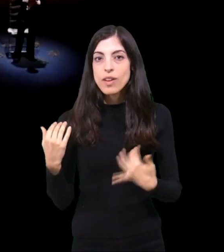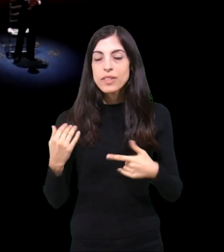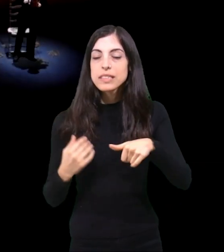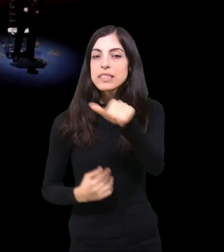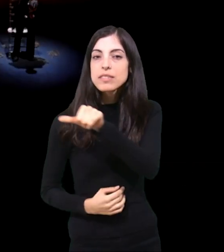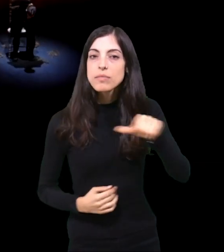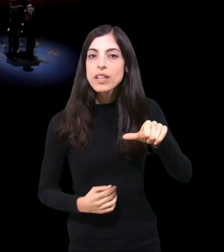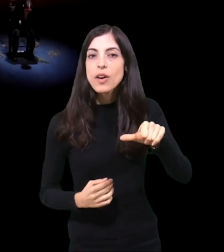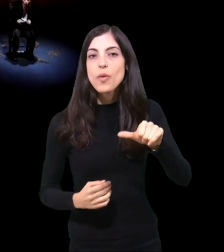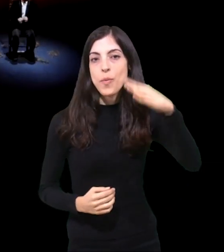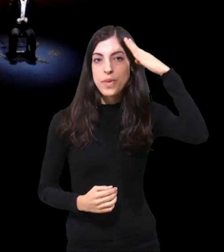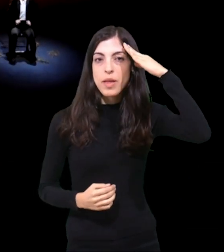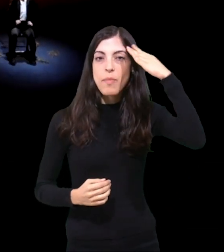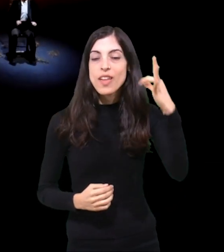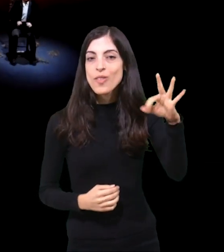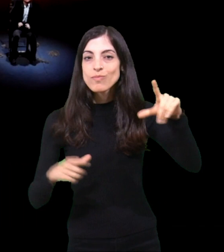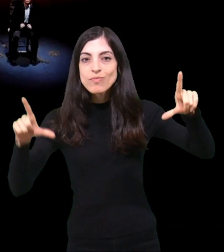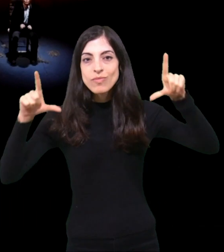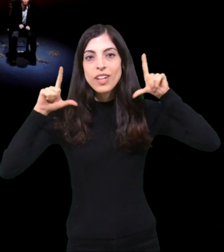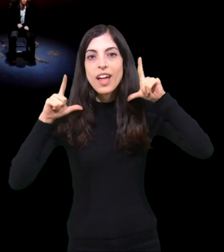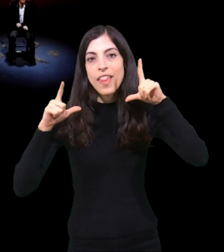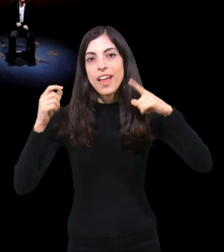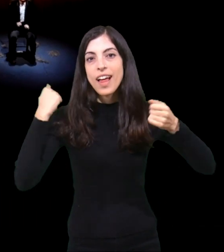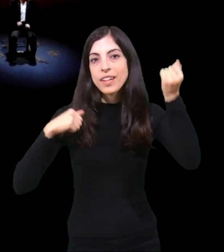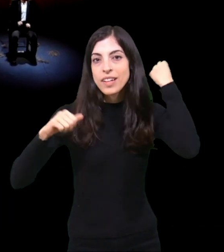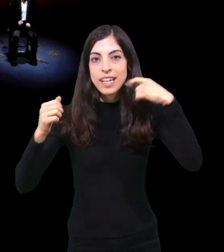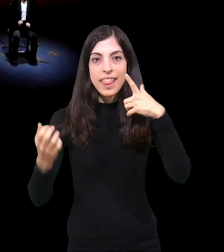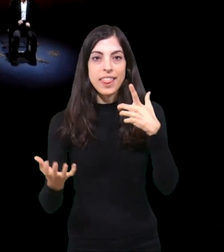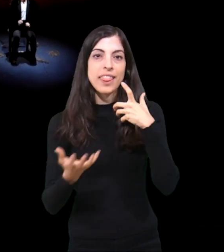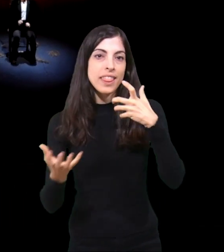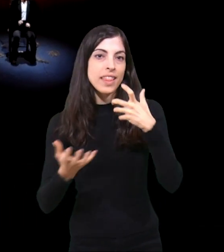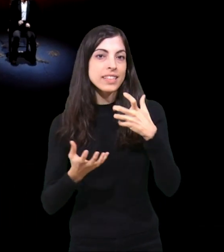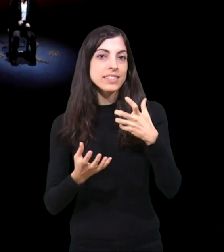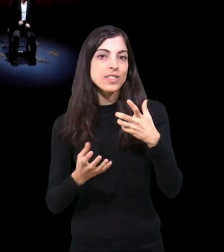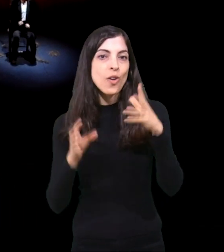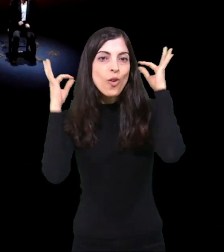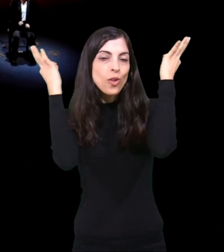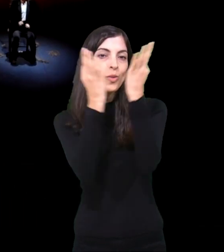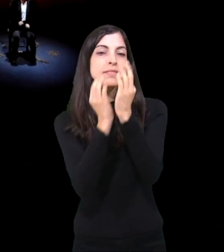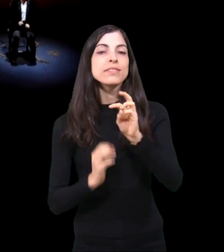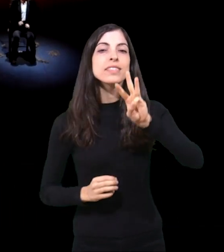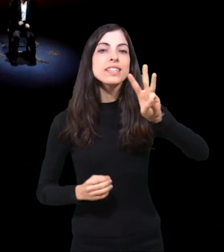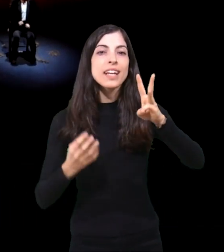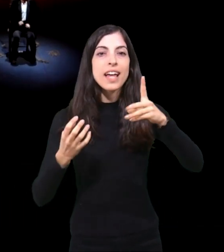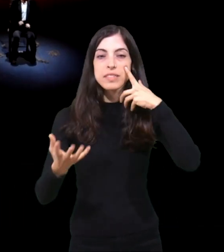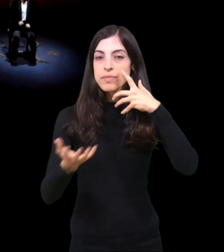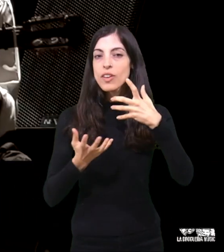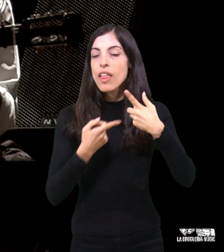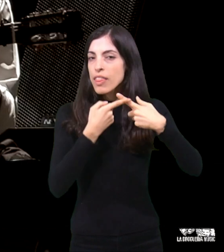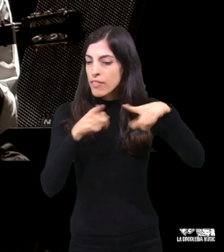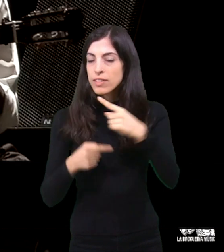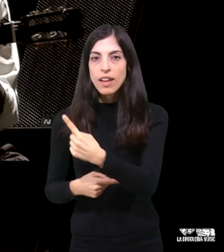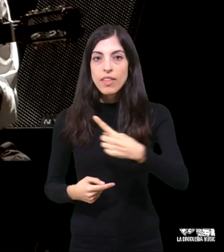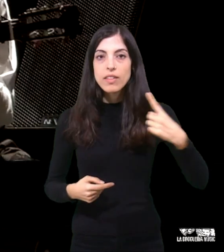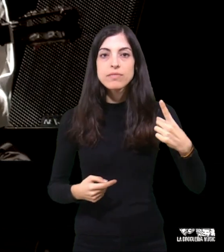Sigue el flamenco esta semana como principal y único protagonista de las artes escénicas cordobesas, con tres espectáculos muy